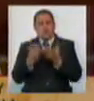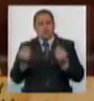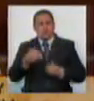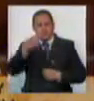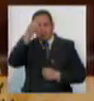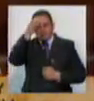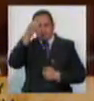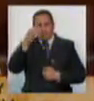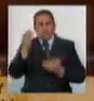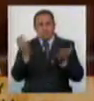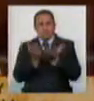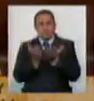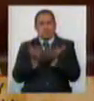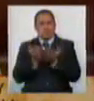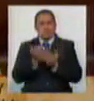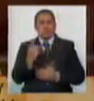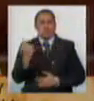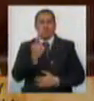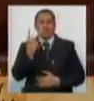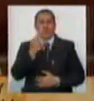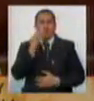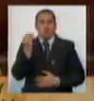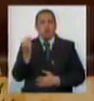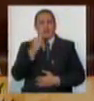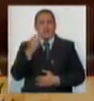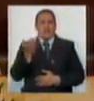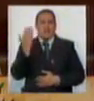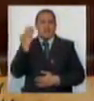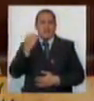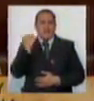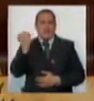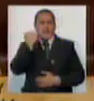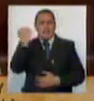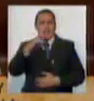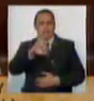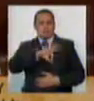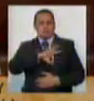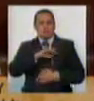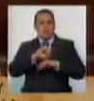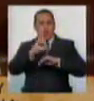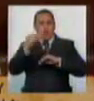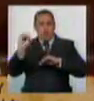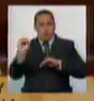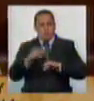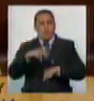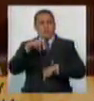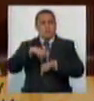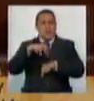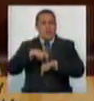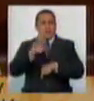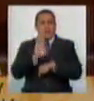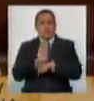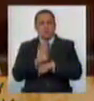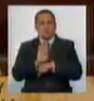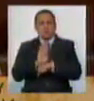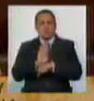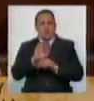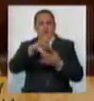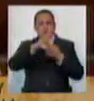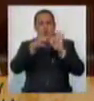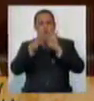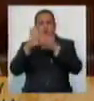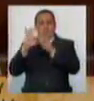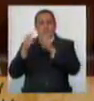talento académico. No solo nuestros adolescentes que ganaron medallas de oro, plata y bronce en las Olimpiadas, sino